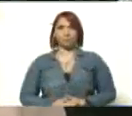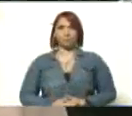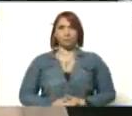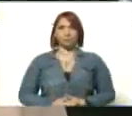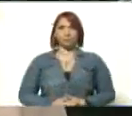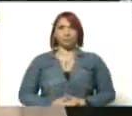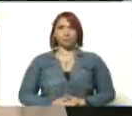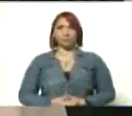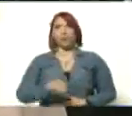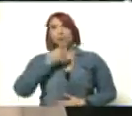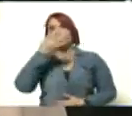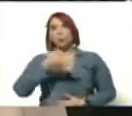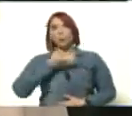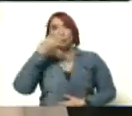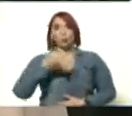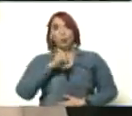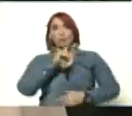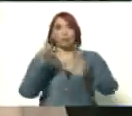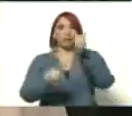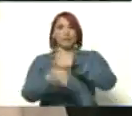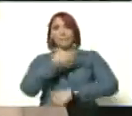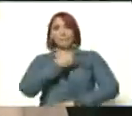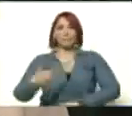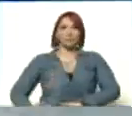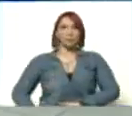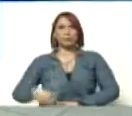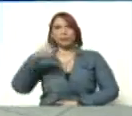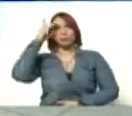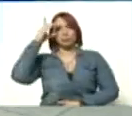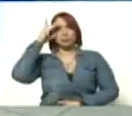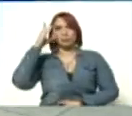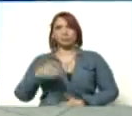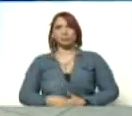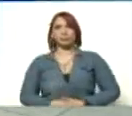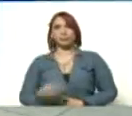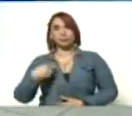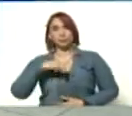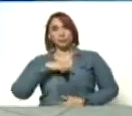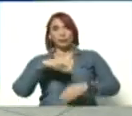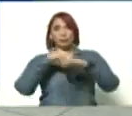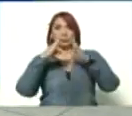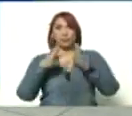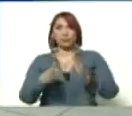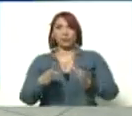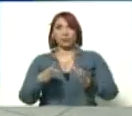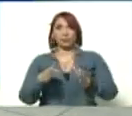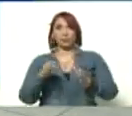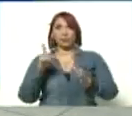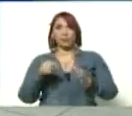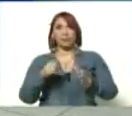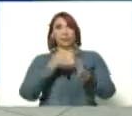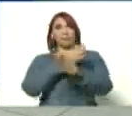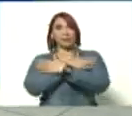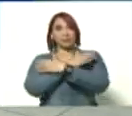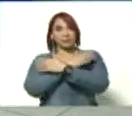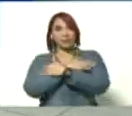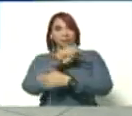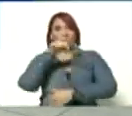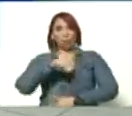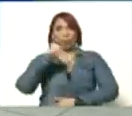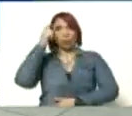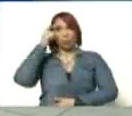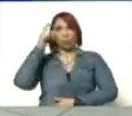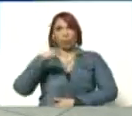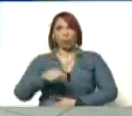tardes, vicepresidenta Delcy Rodríguez, a nuestra ministra Tibisay Lucena, quien felicitamos en su día, a